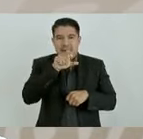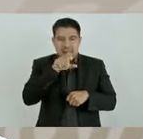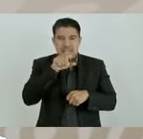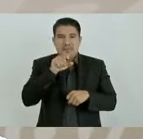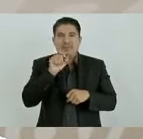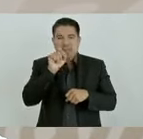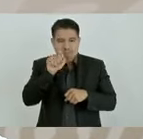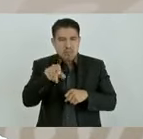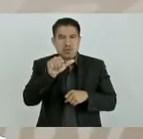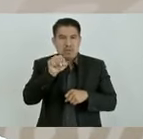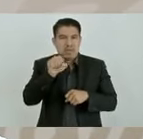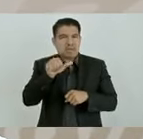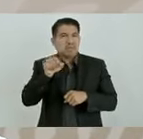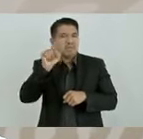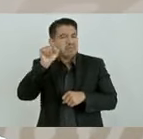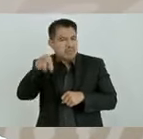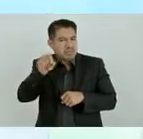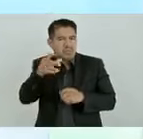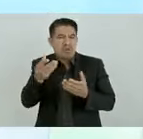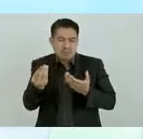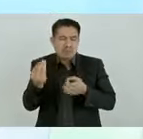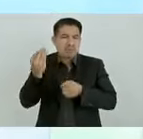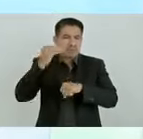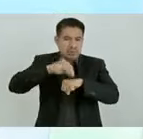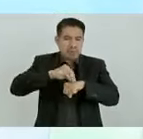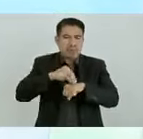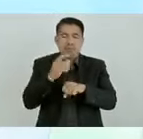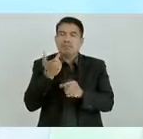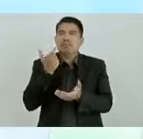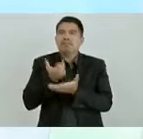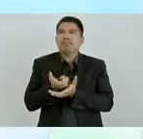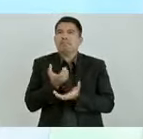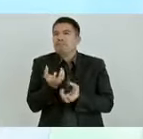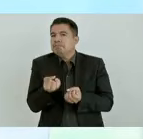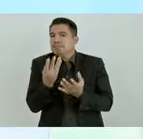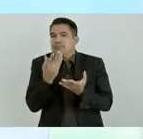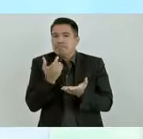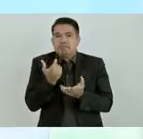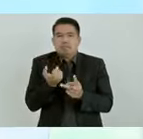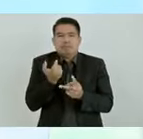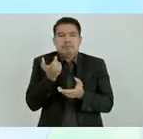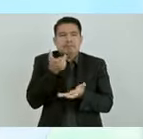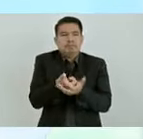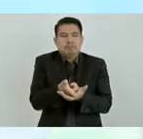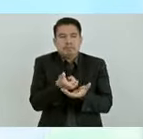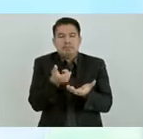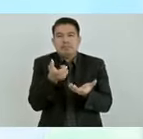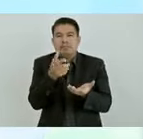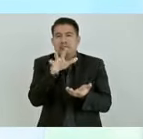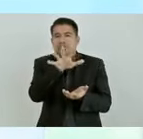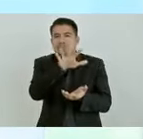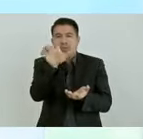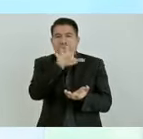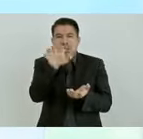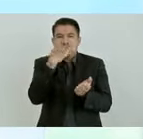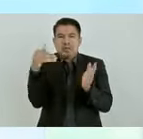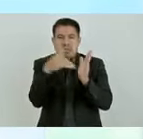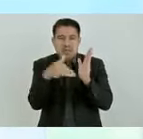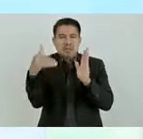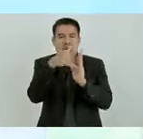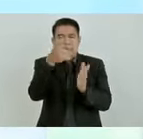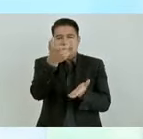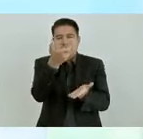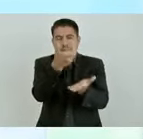por ASA, también una inversión de alrededor de 500 millones de